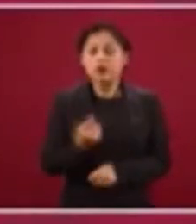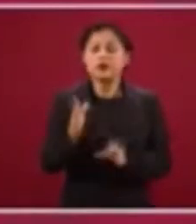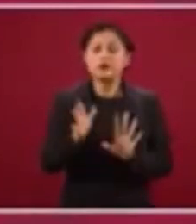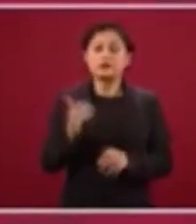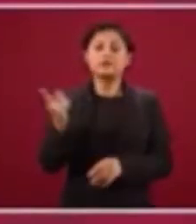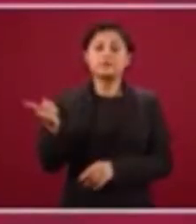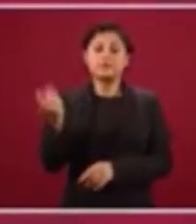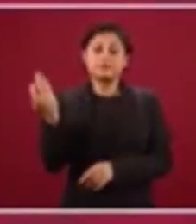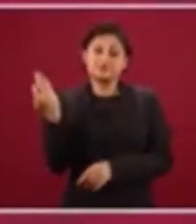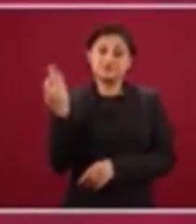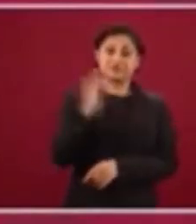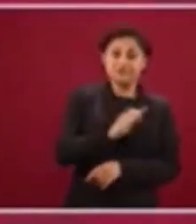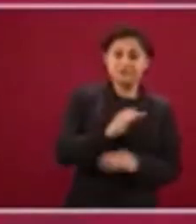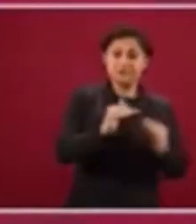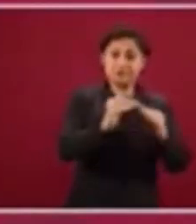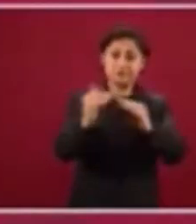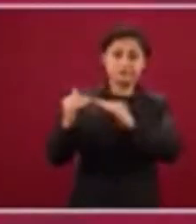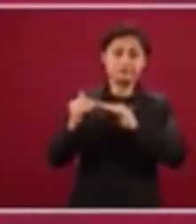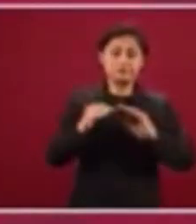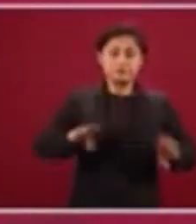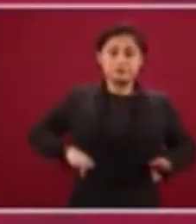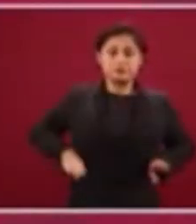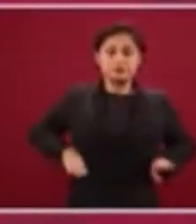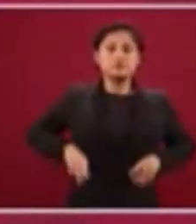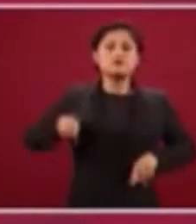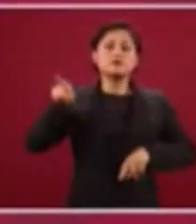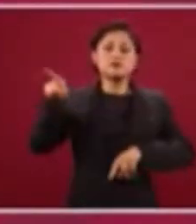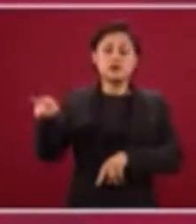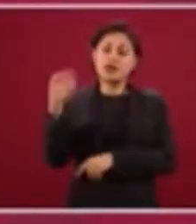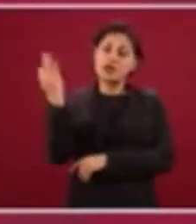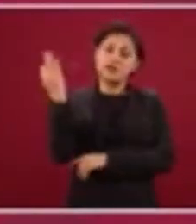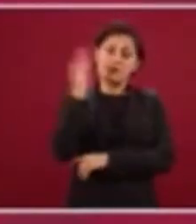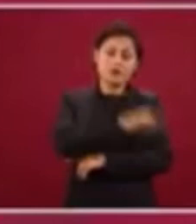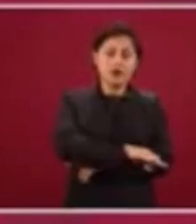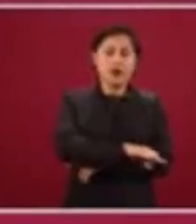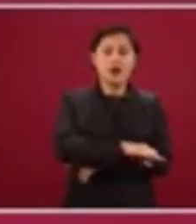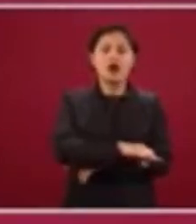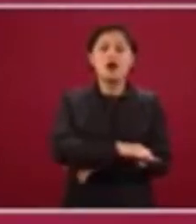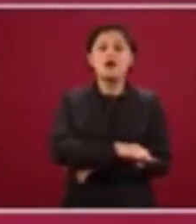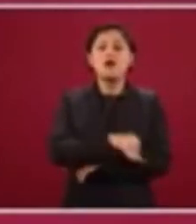traición a la democracia, por delito electoral,